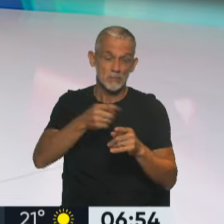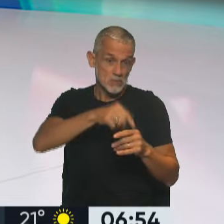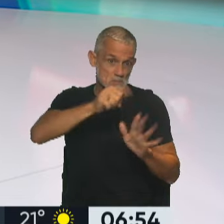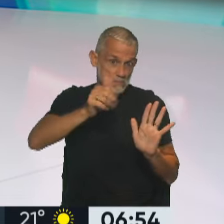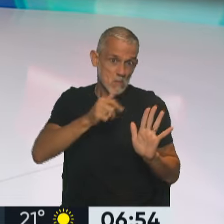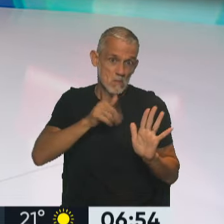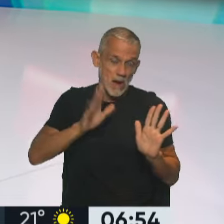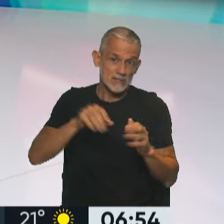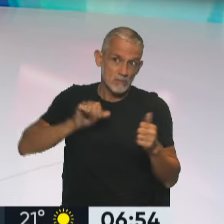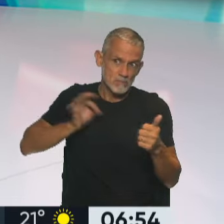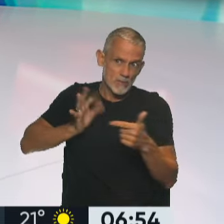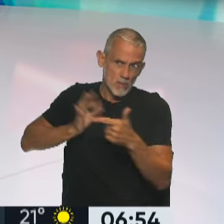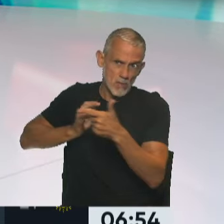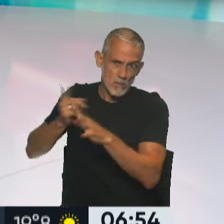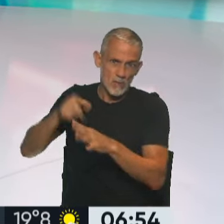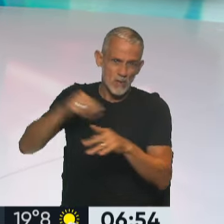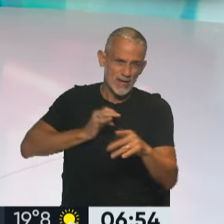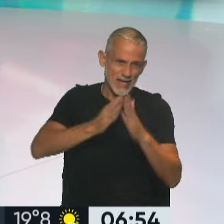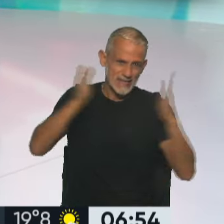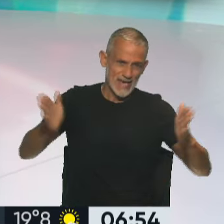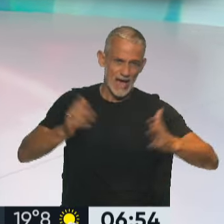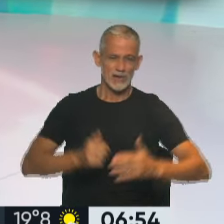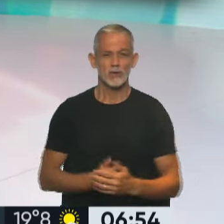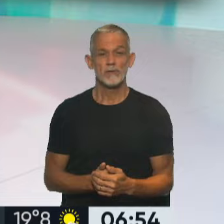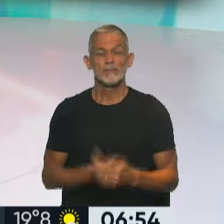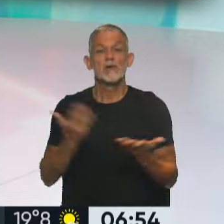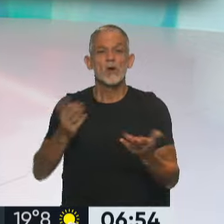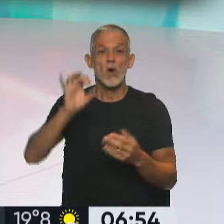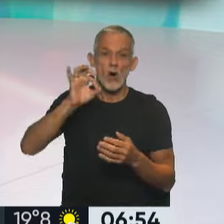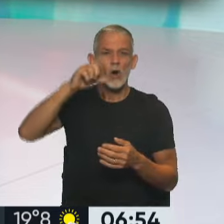la mayor cantidad de premios en esta temporada de premiaciones, por Oppenheimer también.